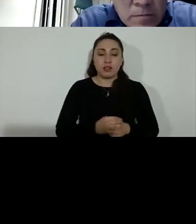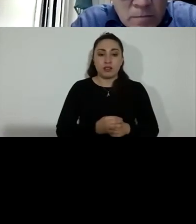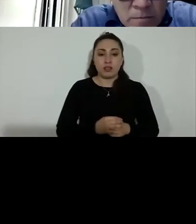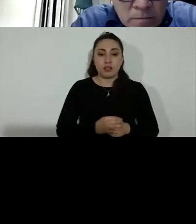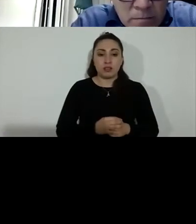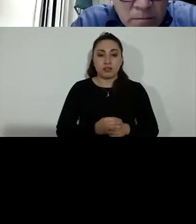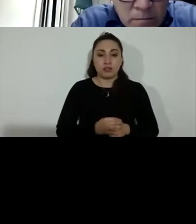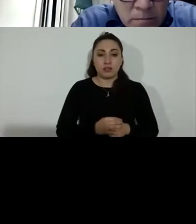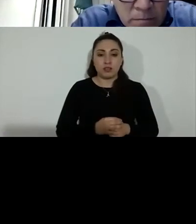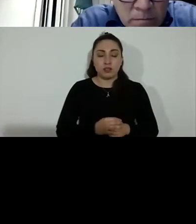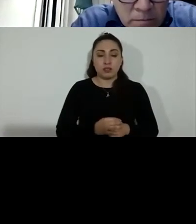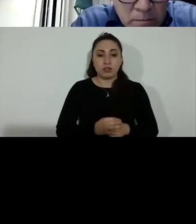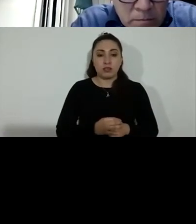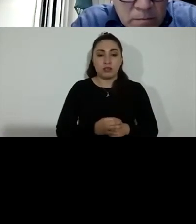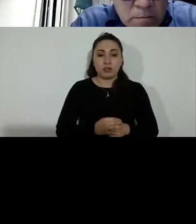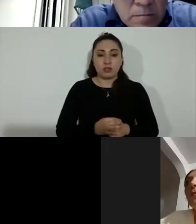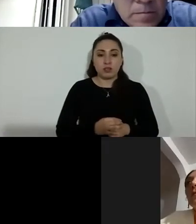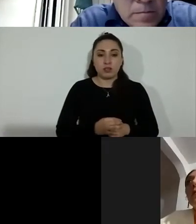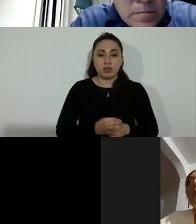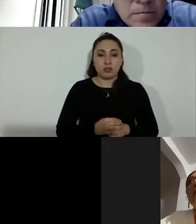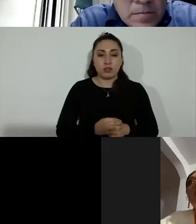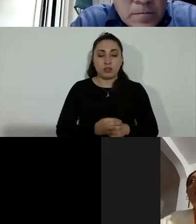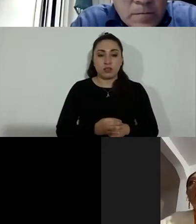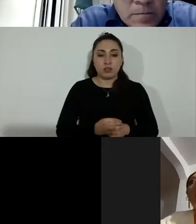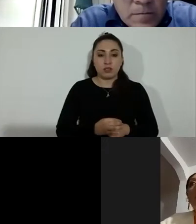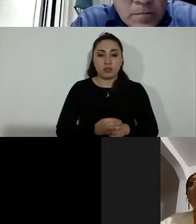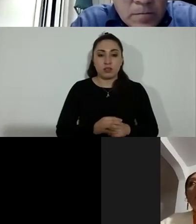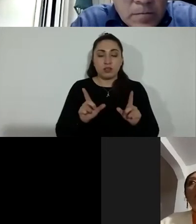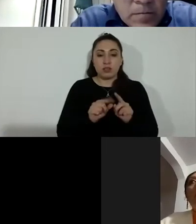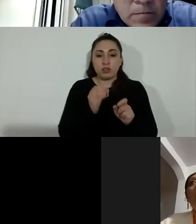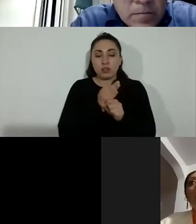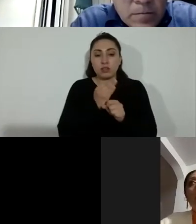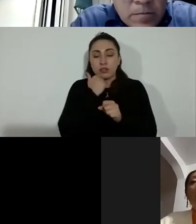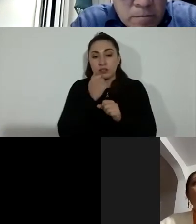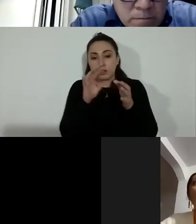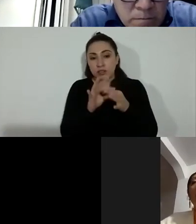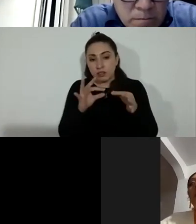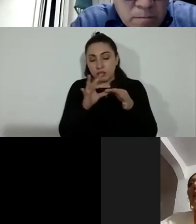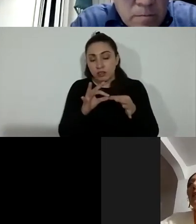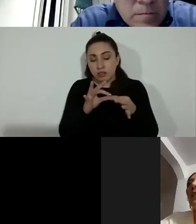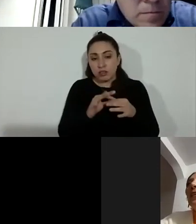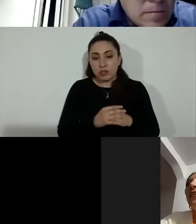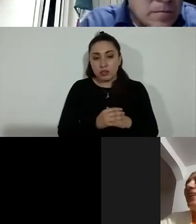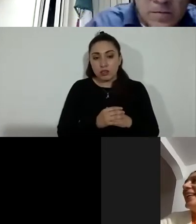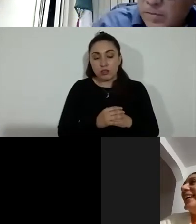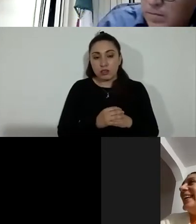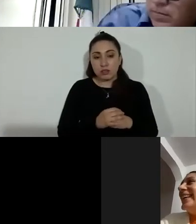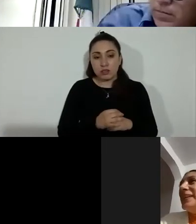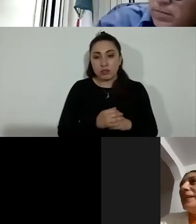quisiera de alguna manera argumentarse que bueno, pues tiene que ver con